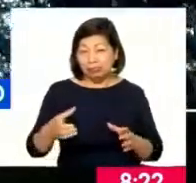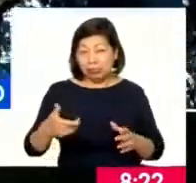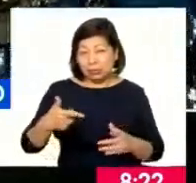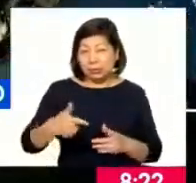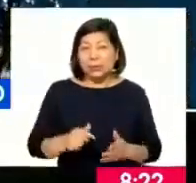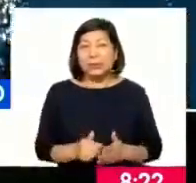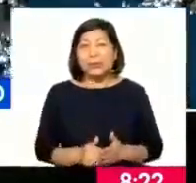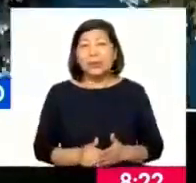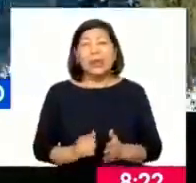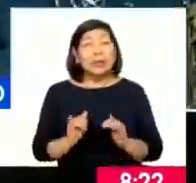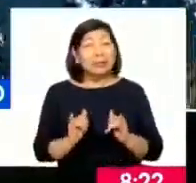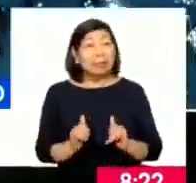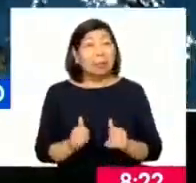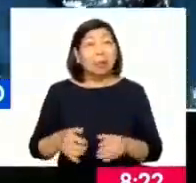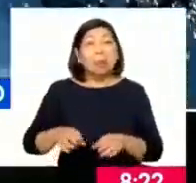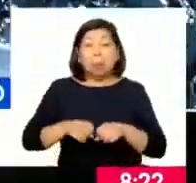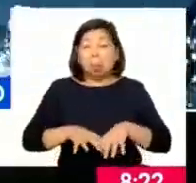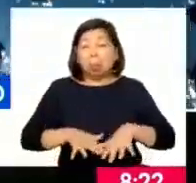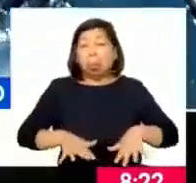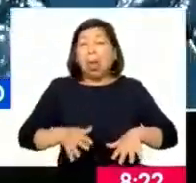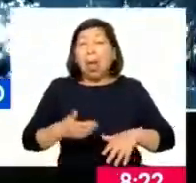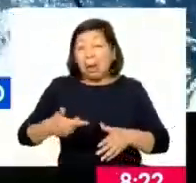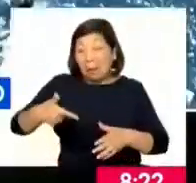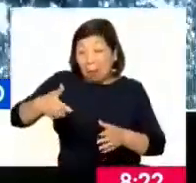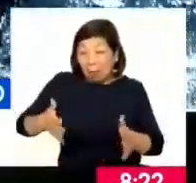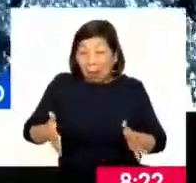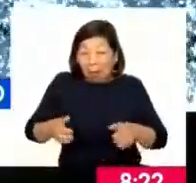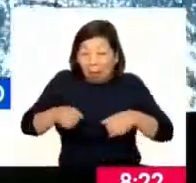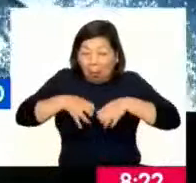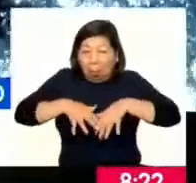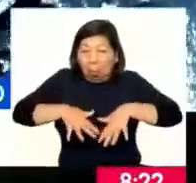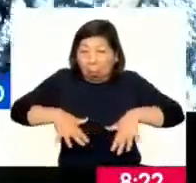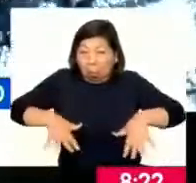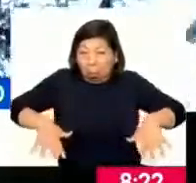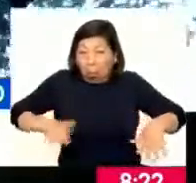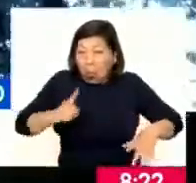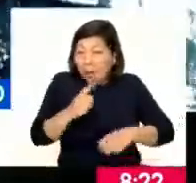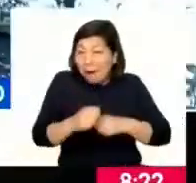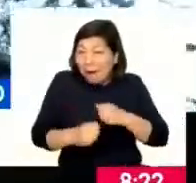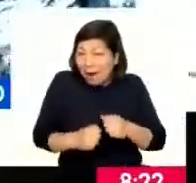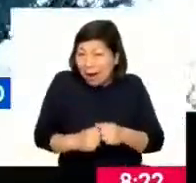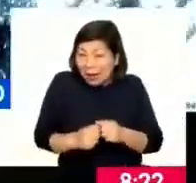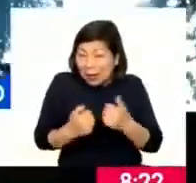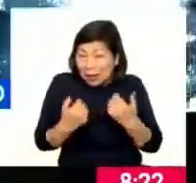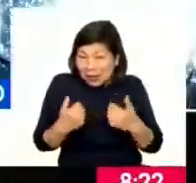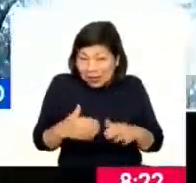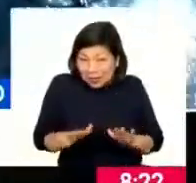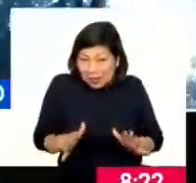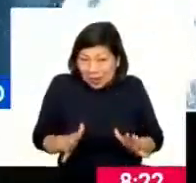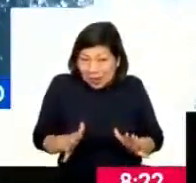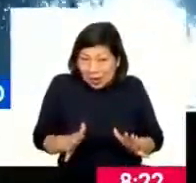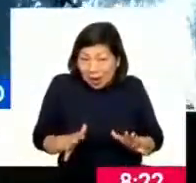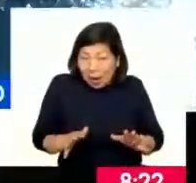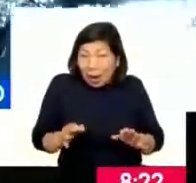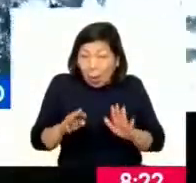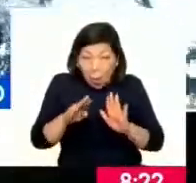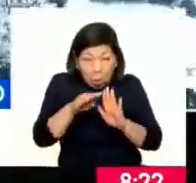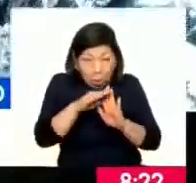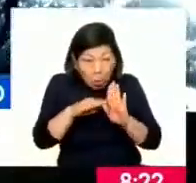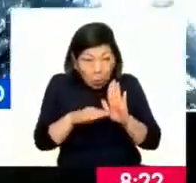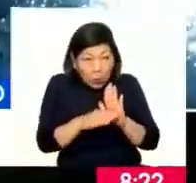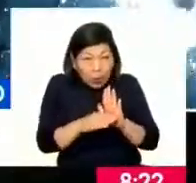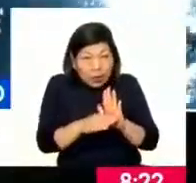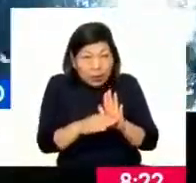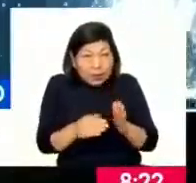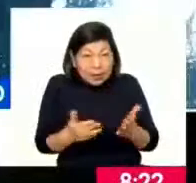de petróleo los que quedaron vertidos en el mar de Ventanilla. Ha pasado un año. ¿Se tiene ya protocolos distintos